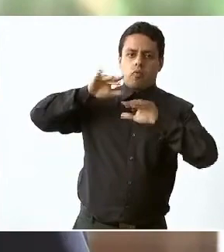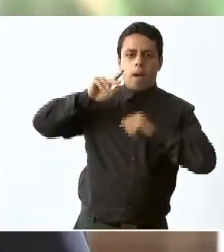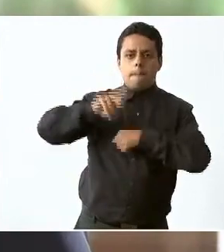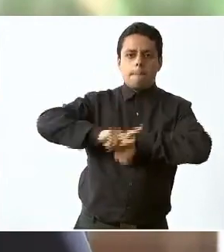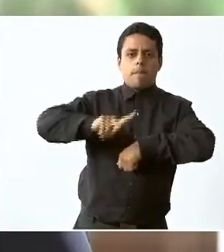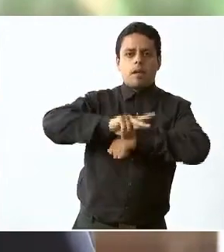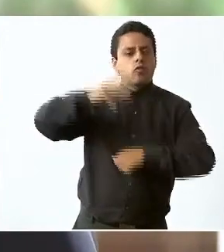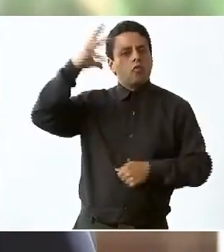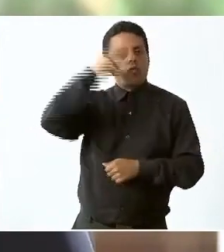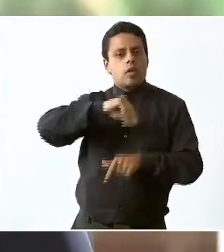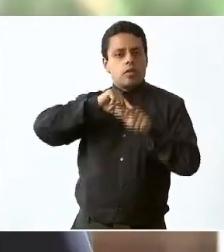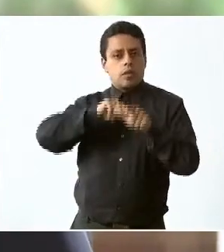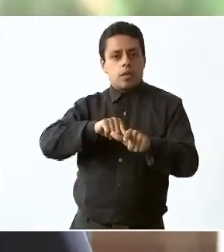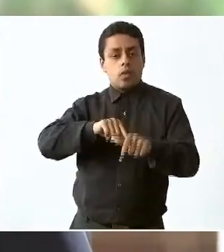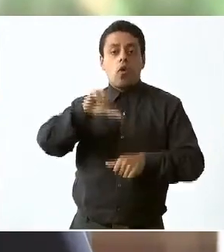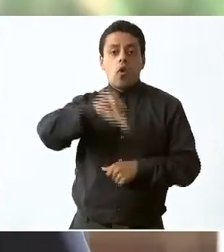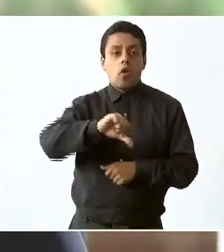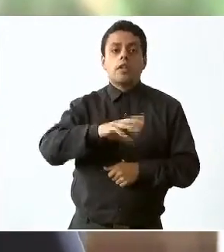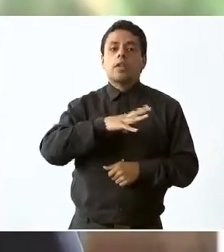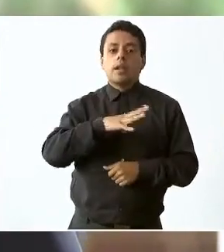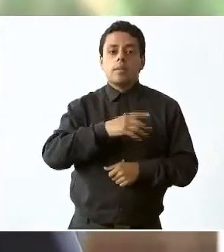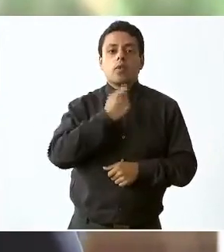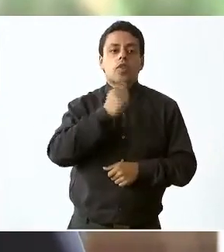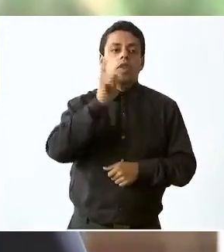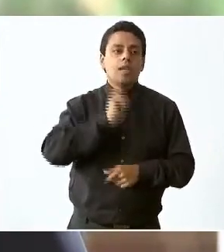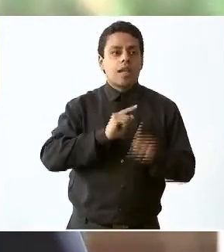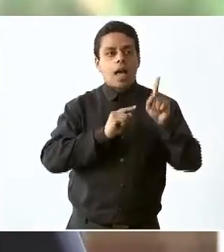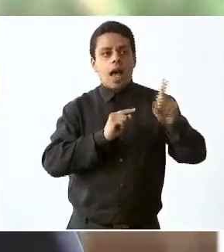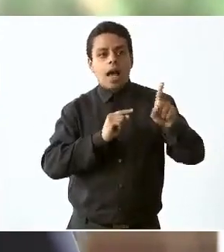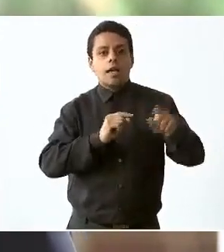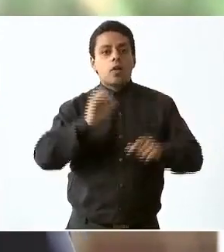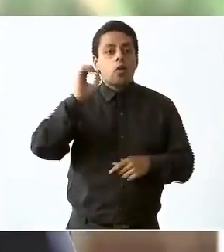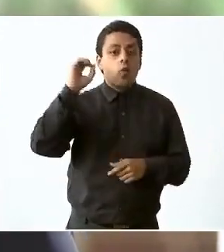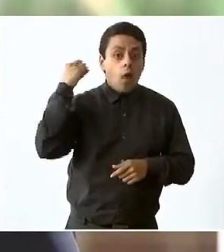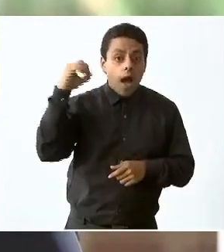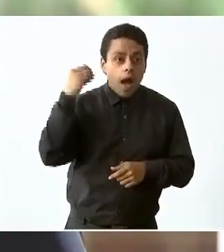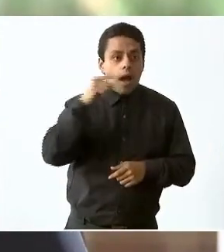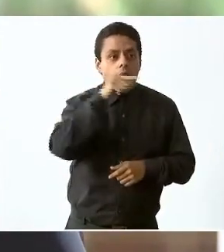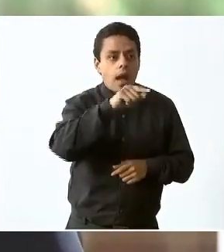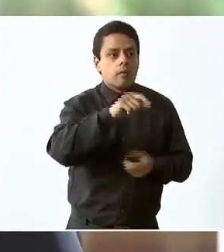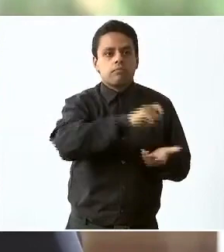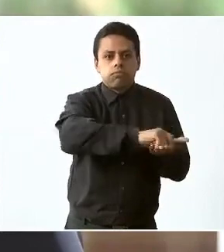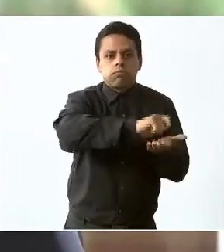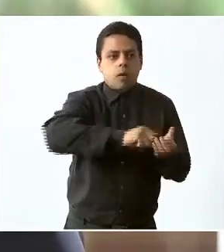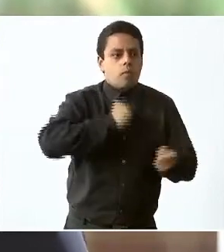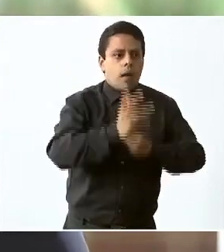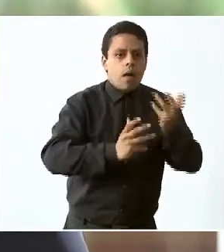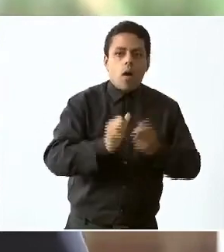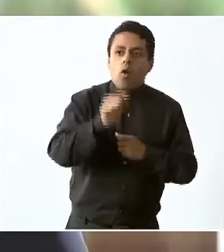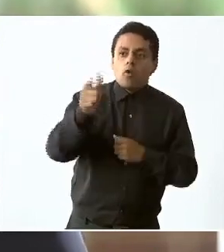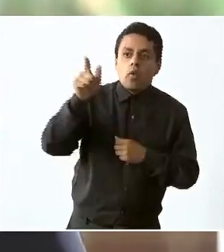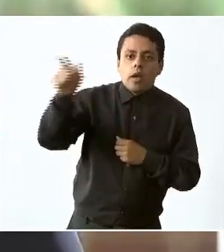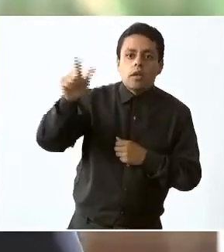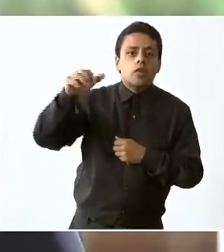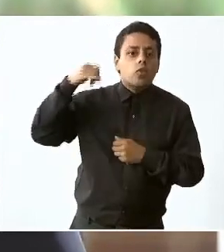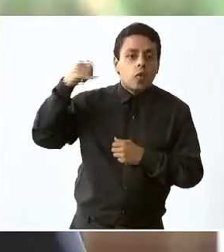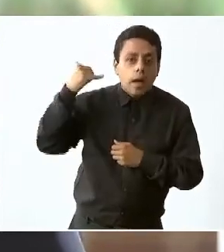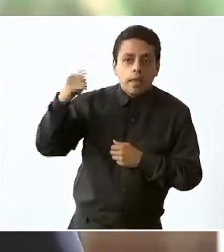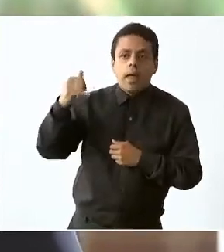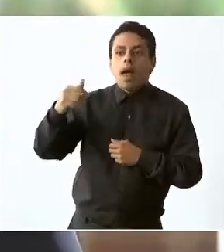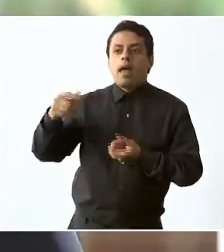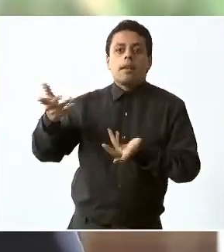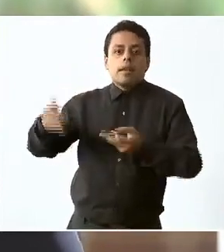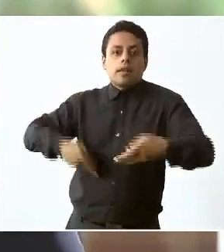Hoy hay niñas poetas en San Simón Zahuatlán, Oaxaca, jóvenes que hacen teatro en Canacín, Yucatán, niñas y niños